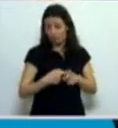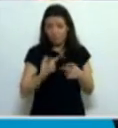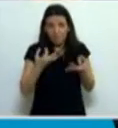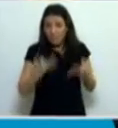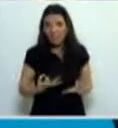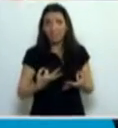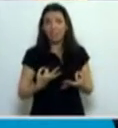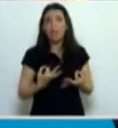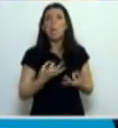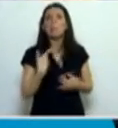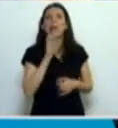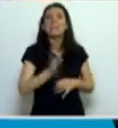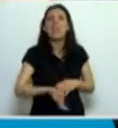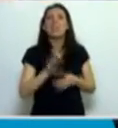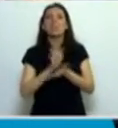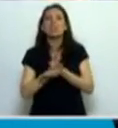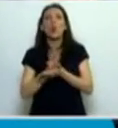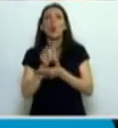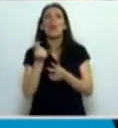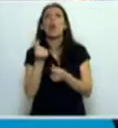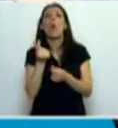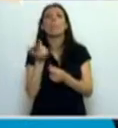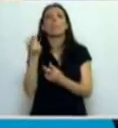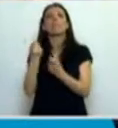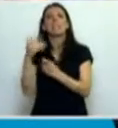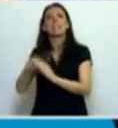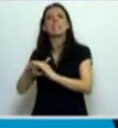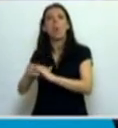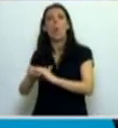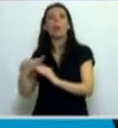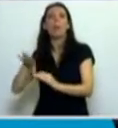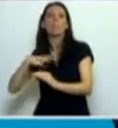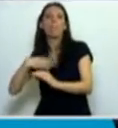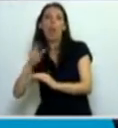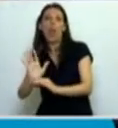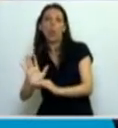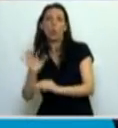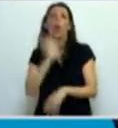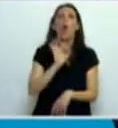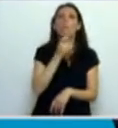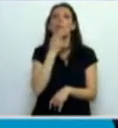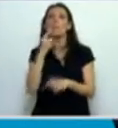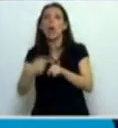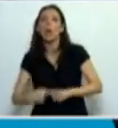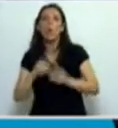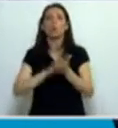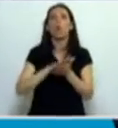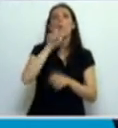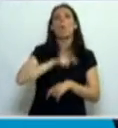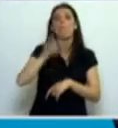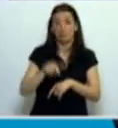poder tener en cuenta cuál es la previsión respecto de los juicios que están pendientes, cómo se calcula las jubilaciones de aquellos que